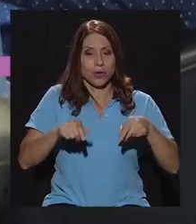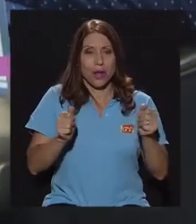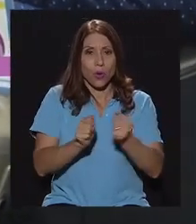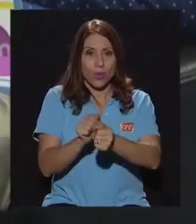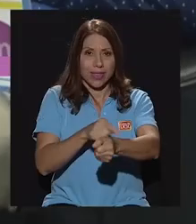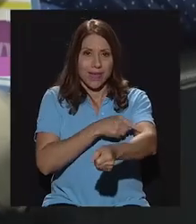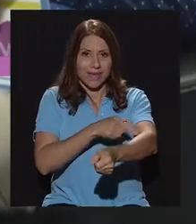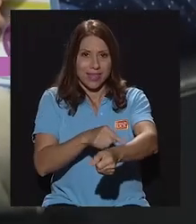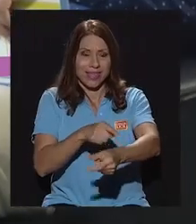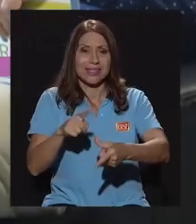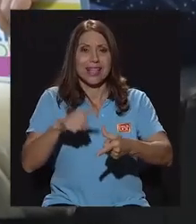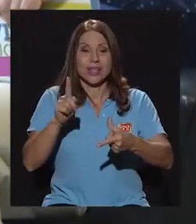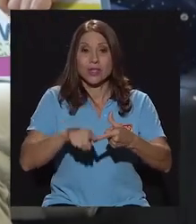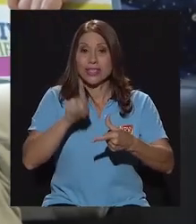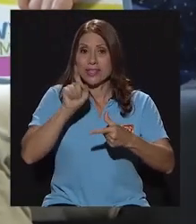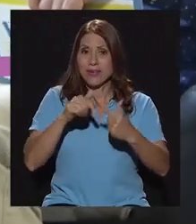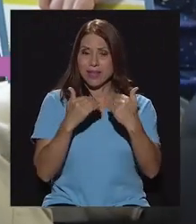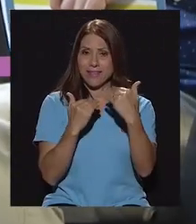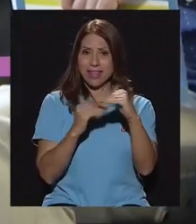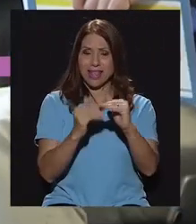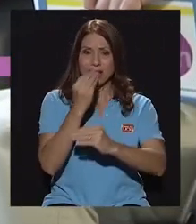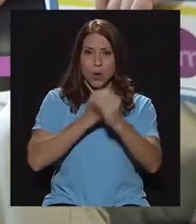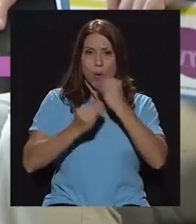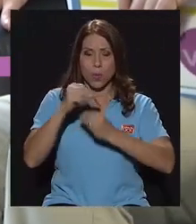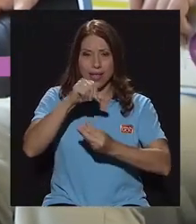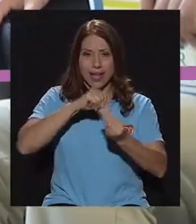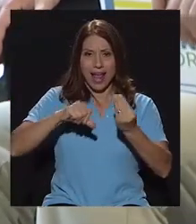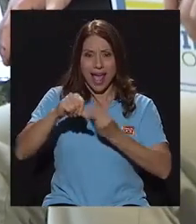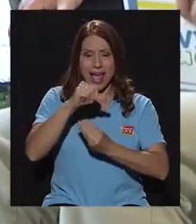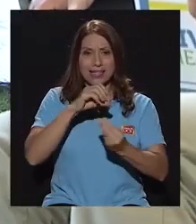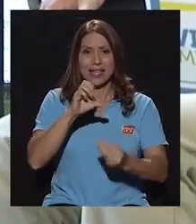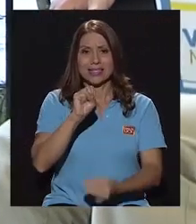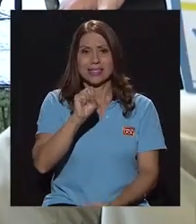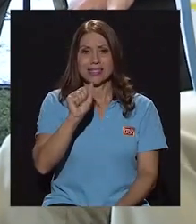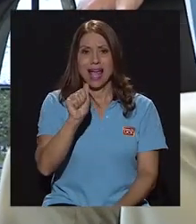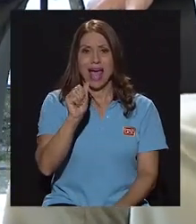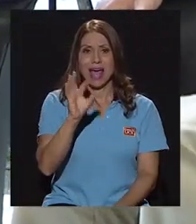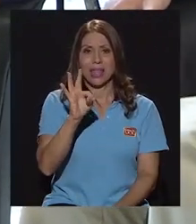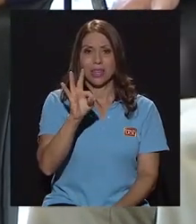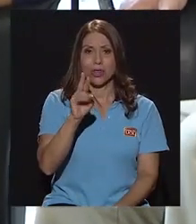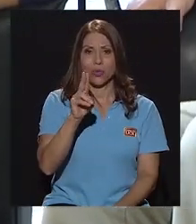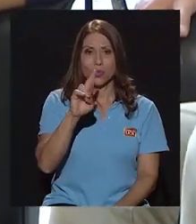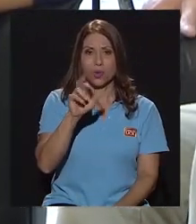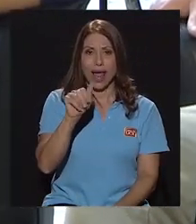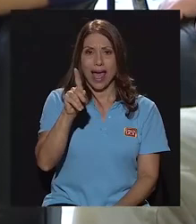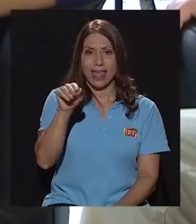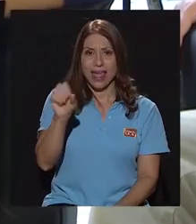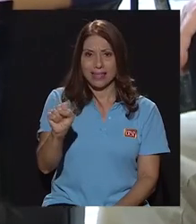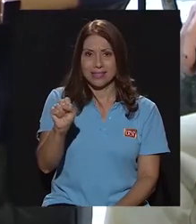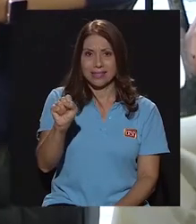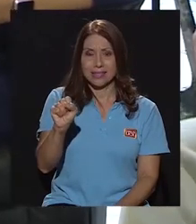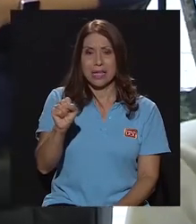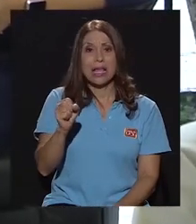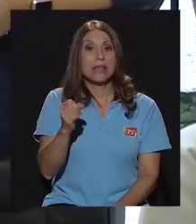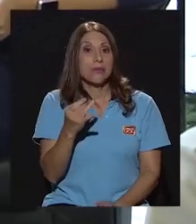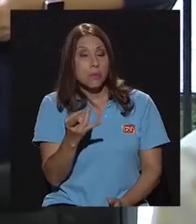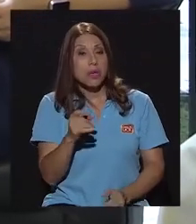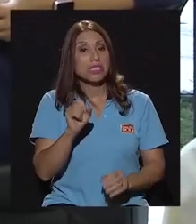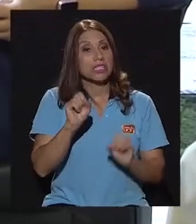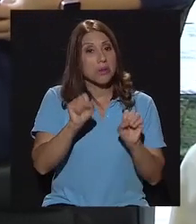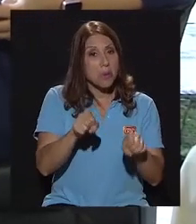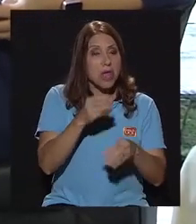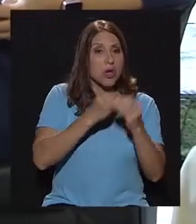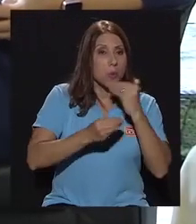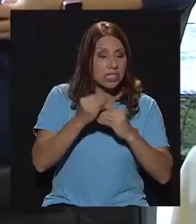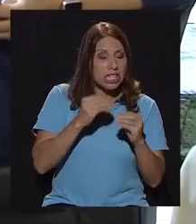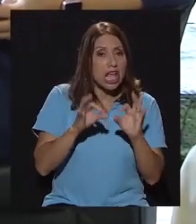personas con diabetes y por lo tanto debemos limitar la ingesta de grasas saturadas. Sí se puede consumir, funciona muy bien